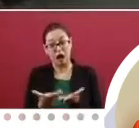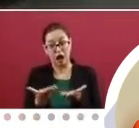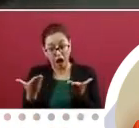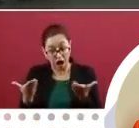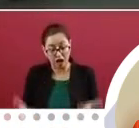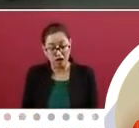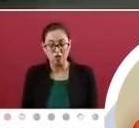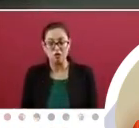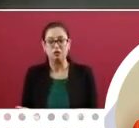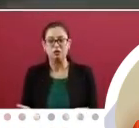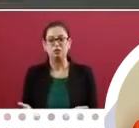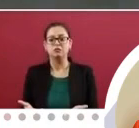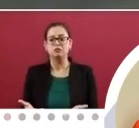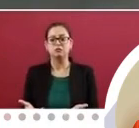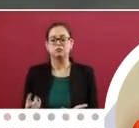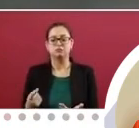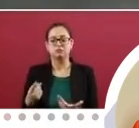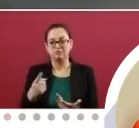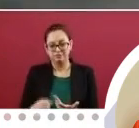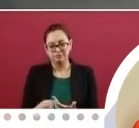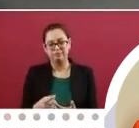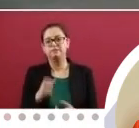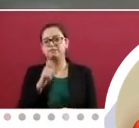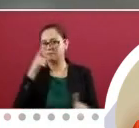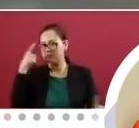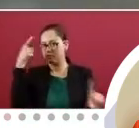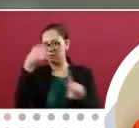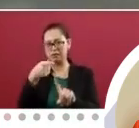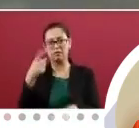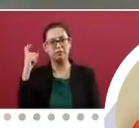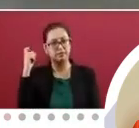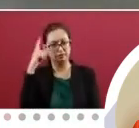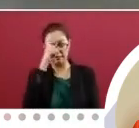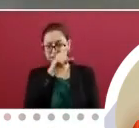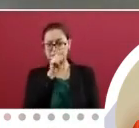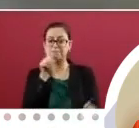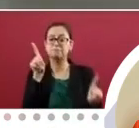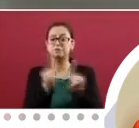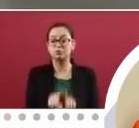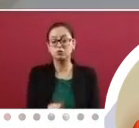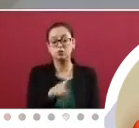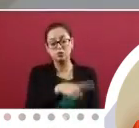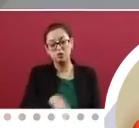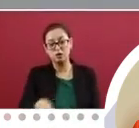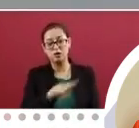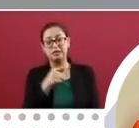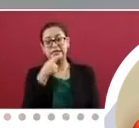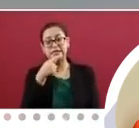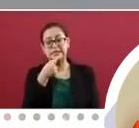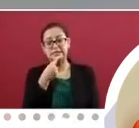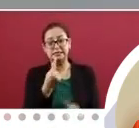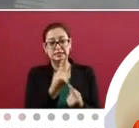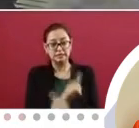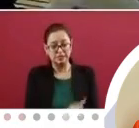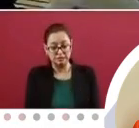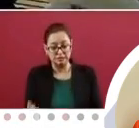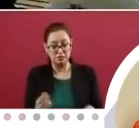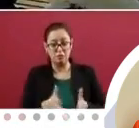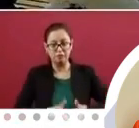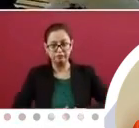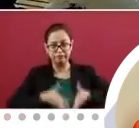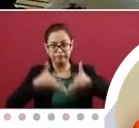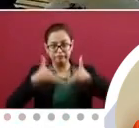materia económica del presidente Andrés Manuel López Obrador. Él, junto con otros 7